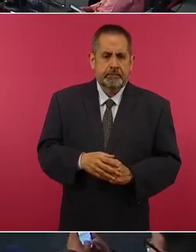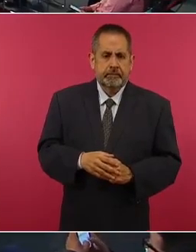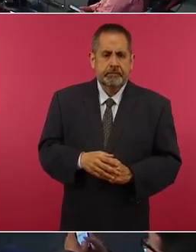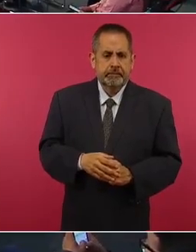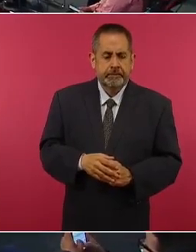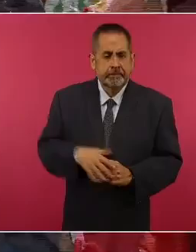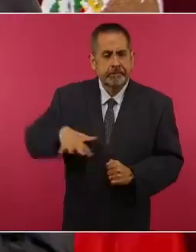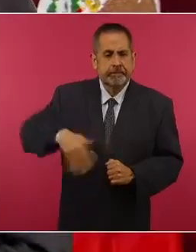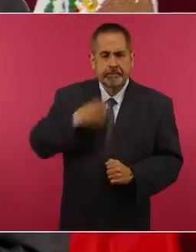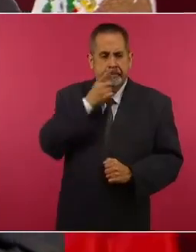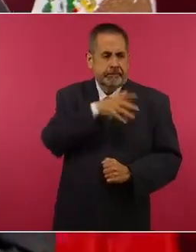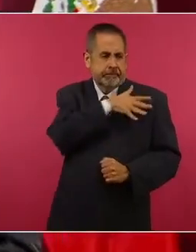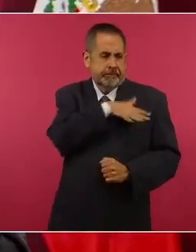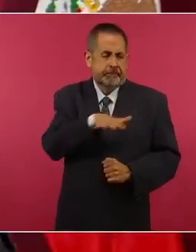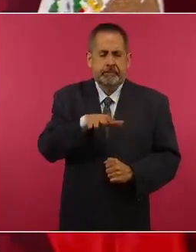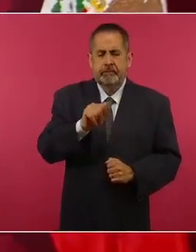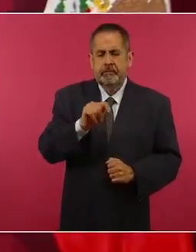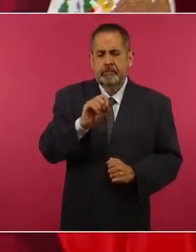decía el general Torrijos,